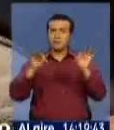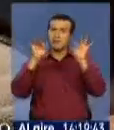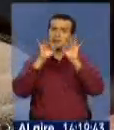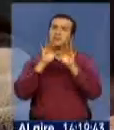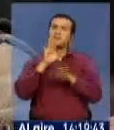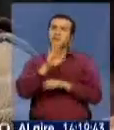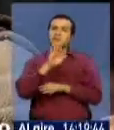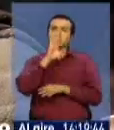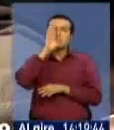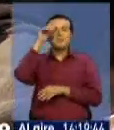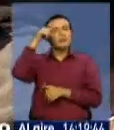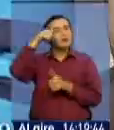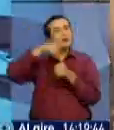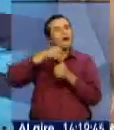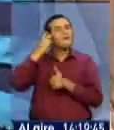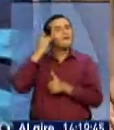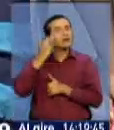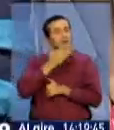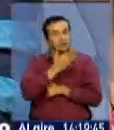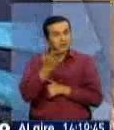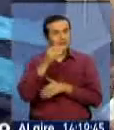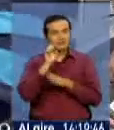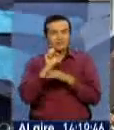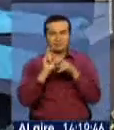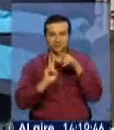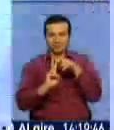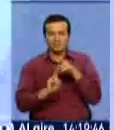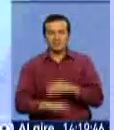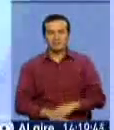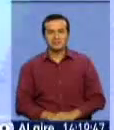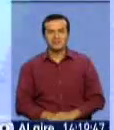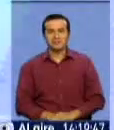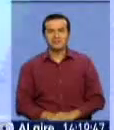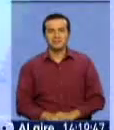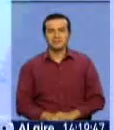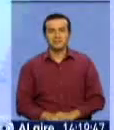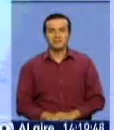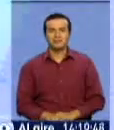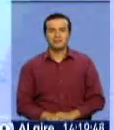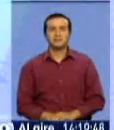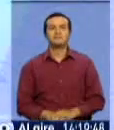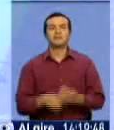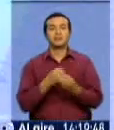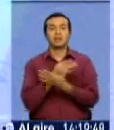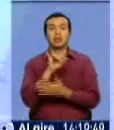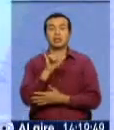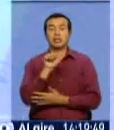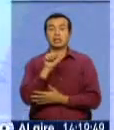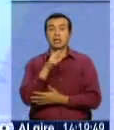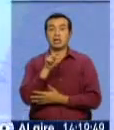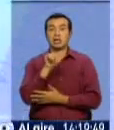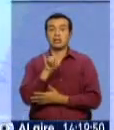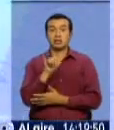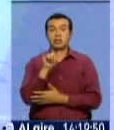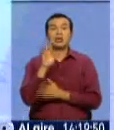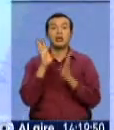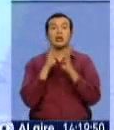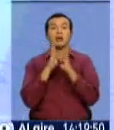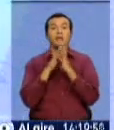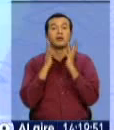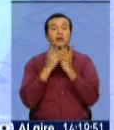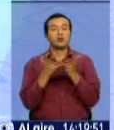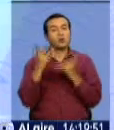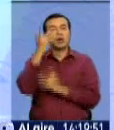trate de nunca olvidar esta fecha. Alex Llanos, Ecuador TV. Les contamos también que Yachay es la sede de un evento particular